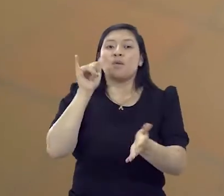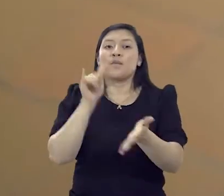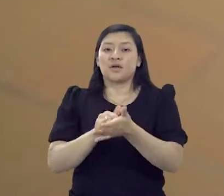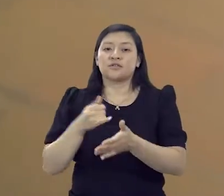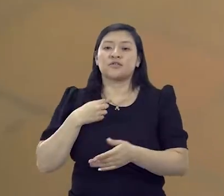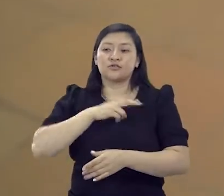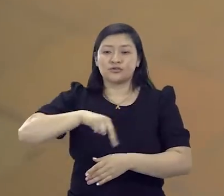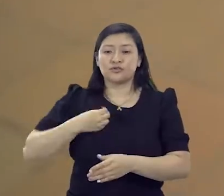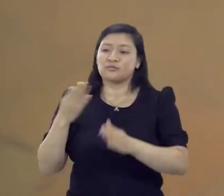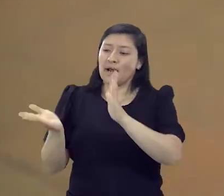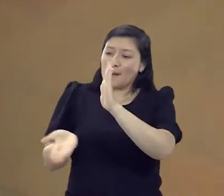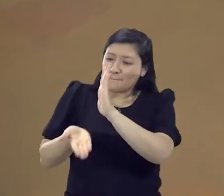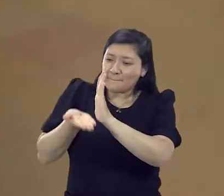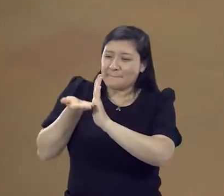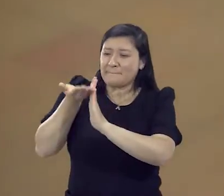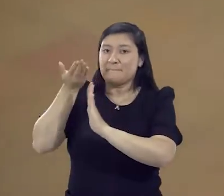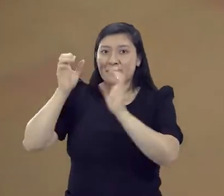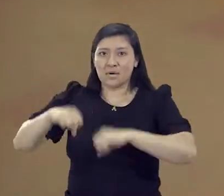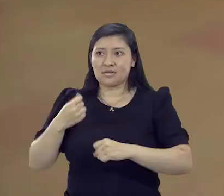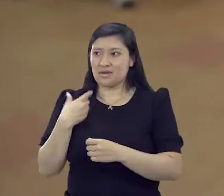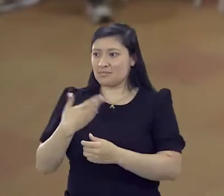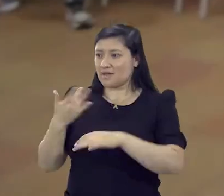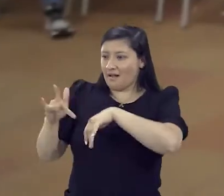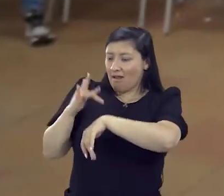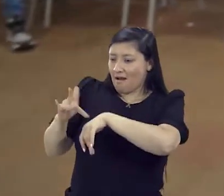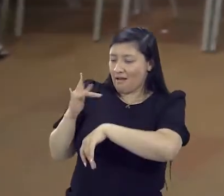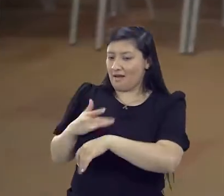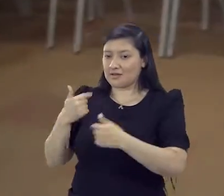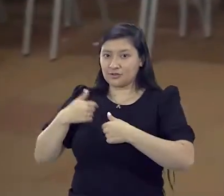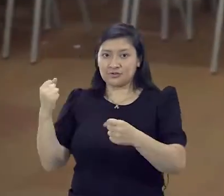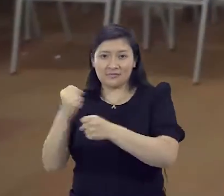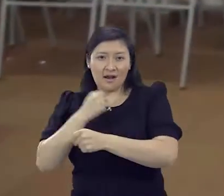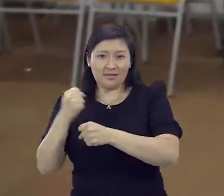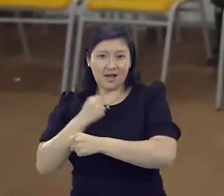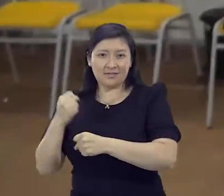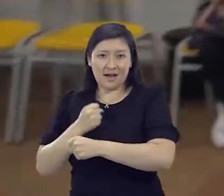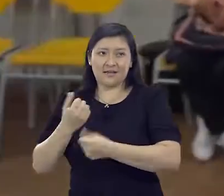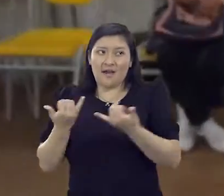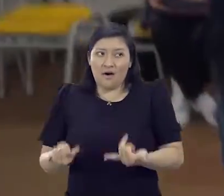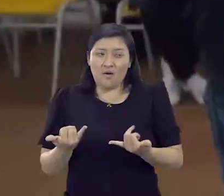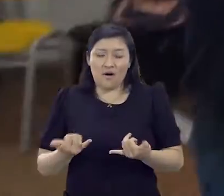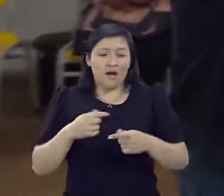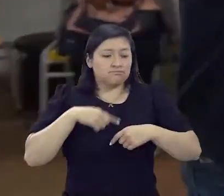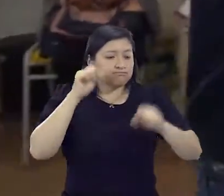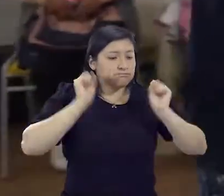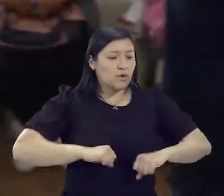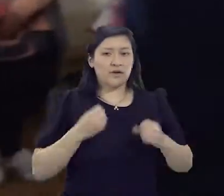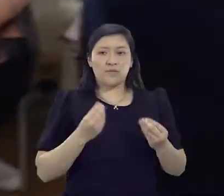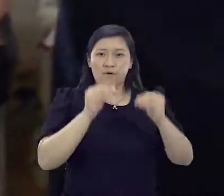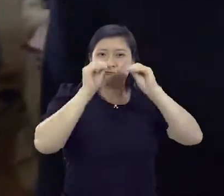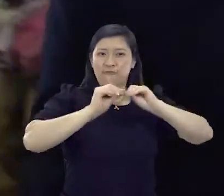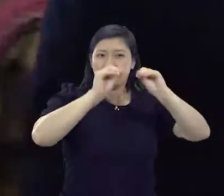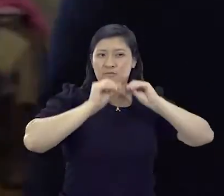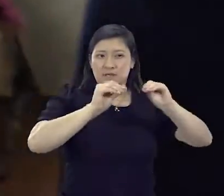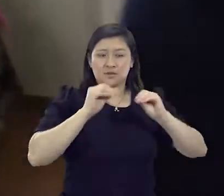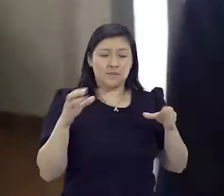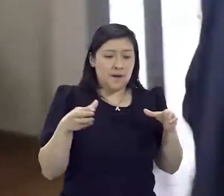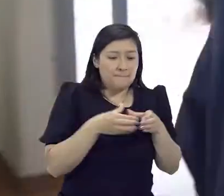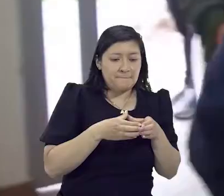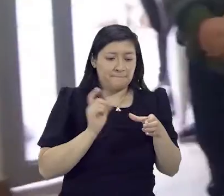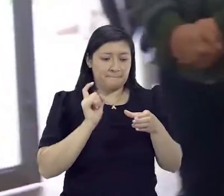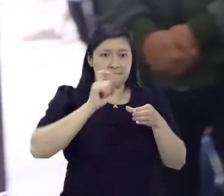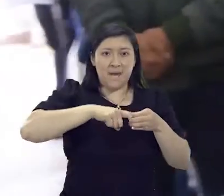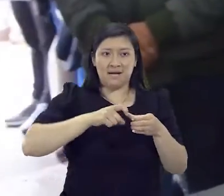orientaron para poder trabajar y para poder trabajar y formarnos para ser parte de las juntas